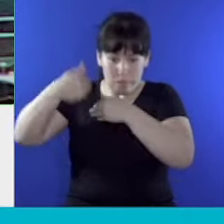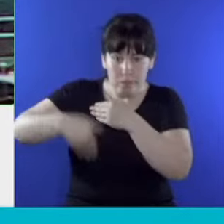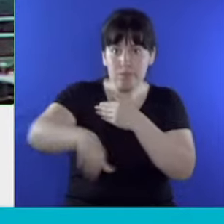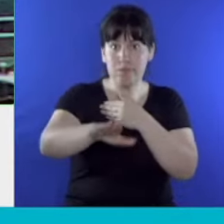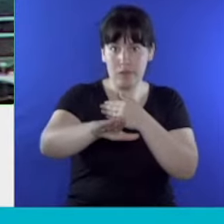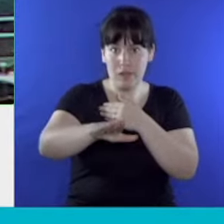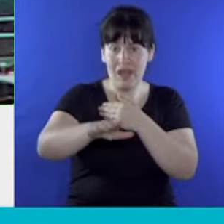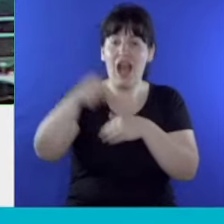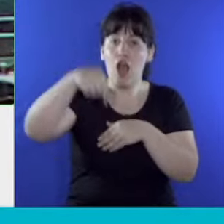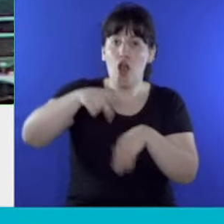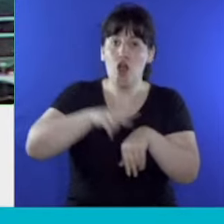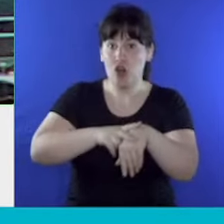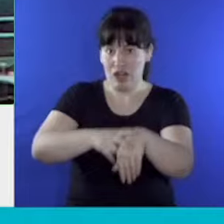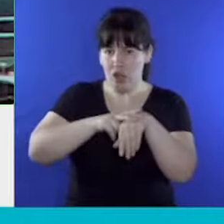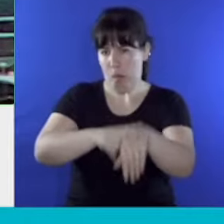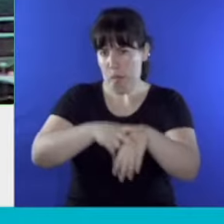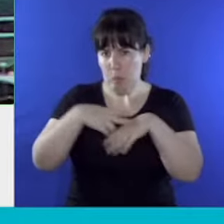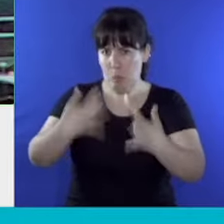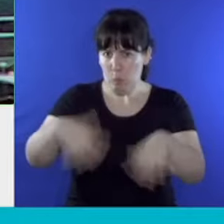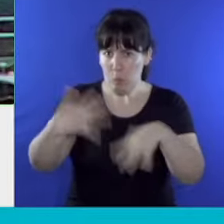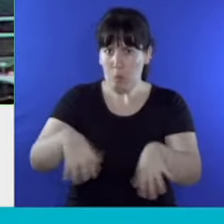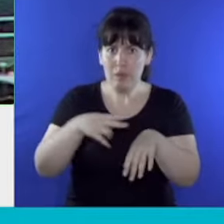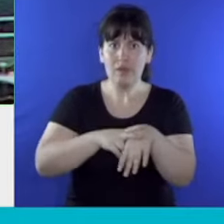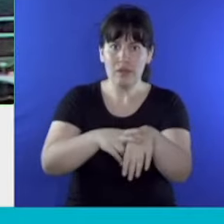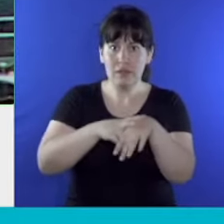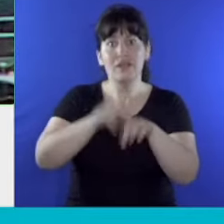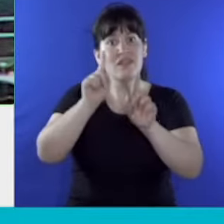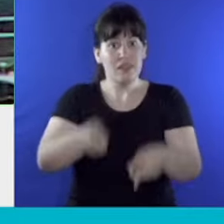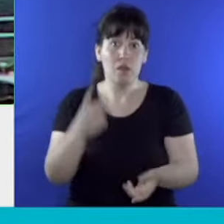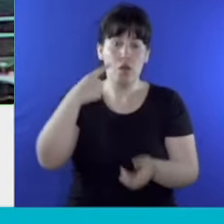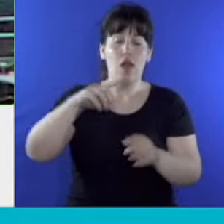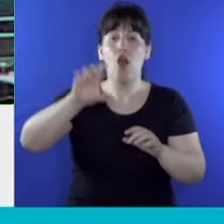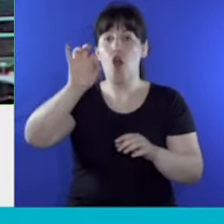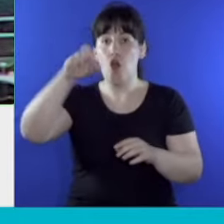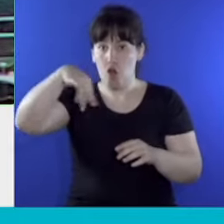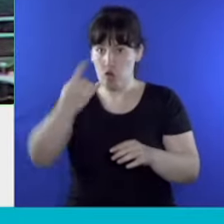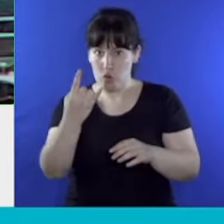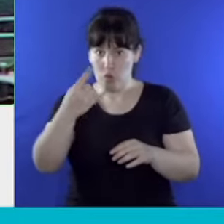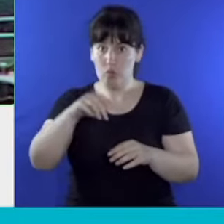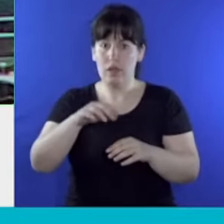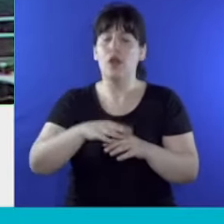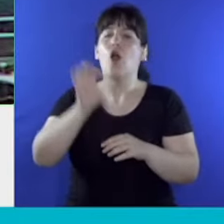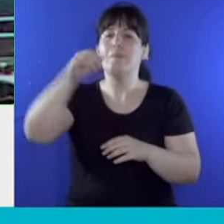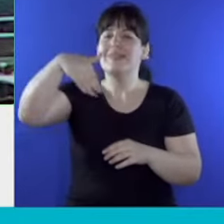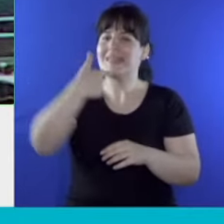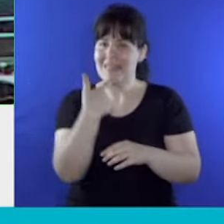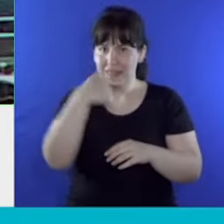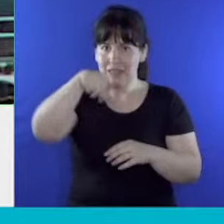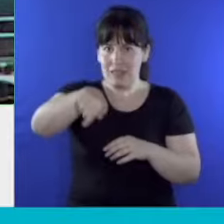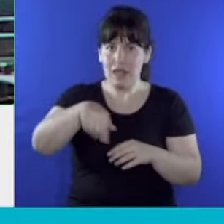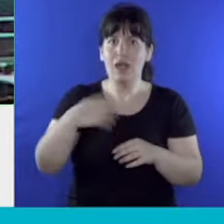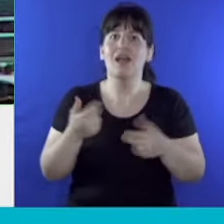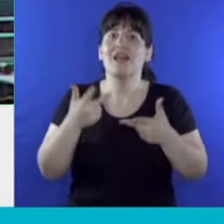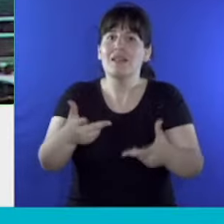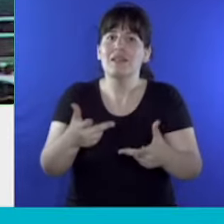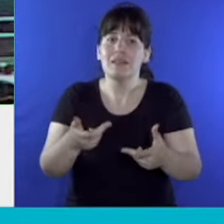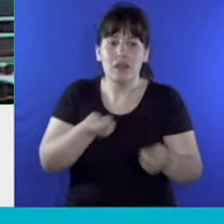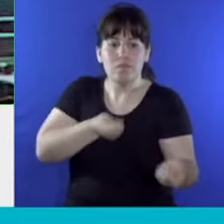está recomendando activamente, incluso por parte de la Organización Mundial de la Salud, es la generación de condiciones de